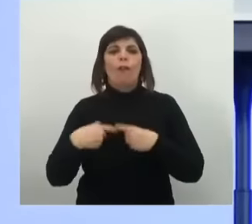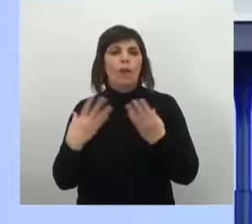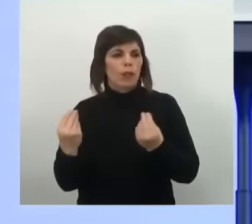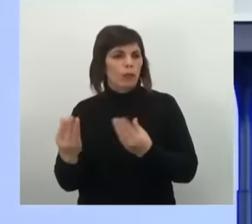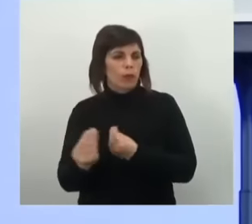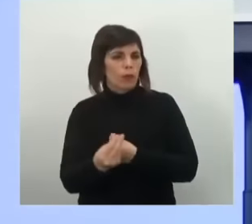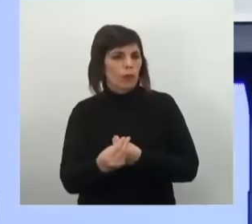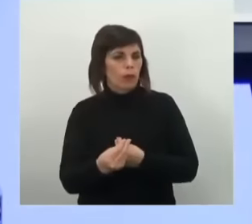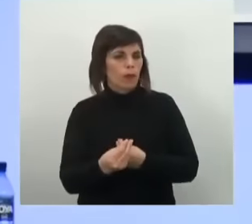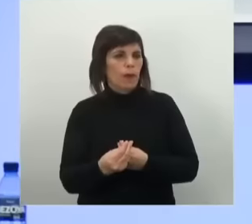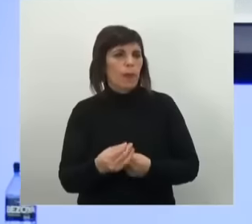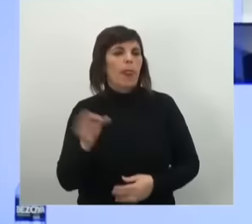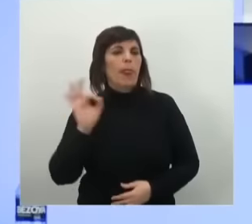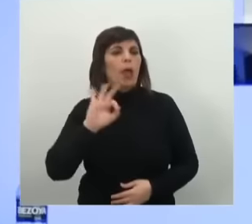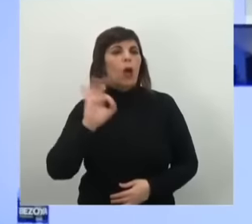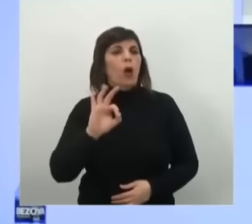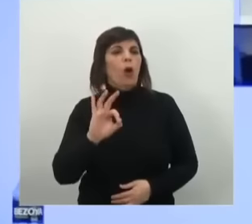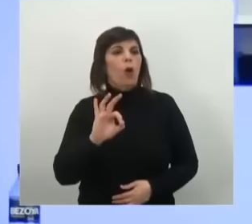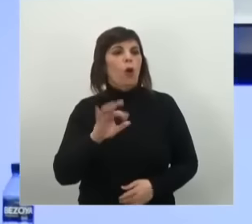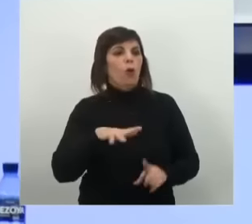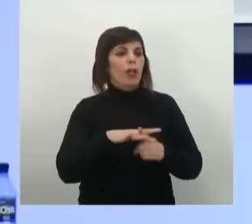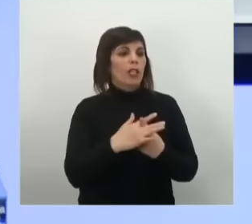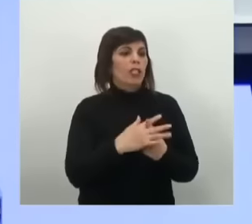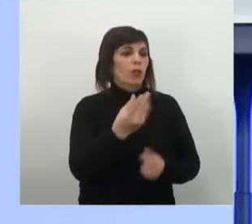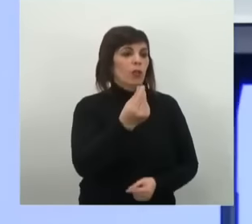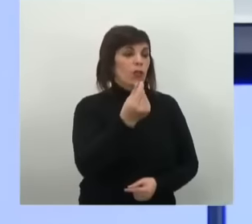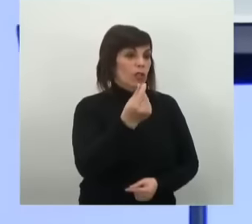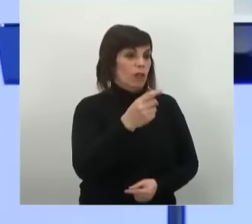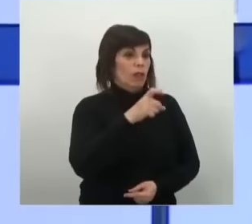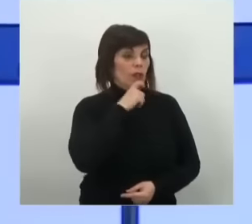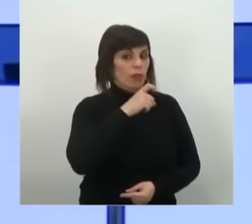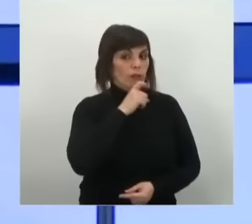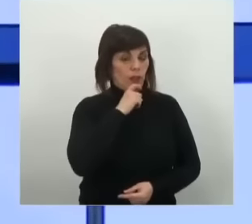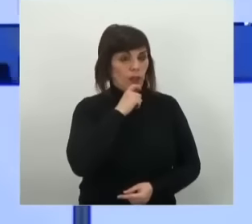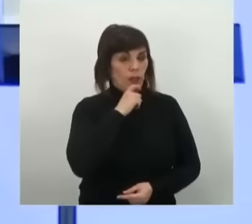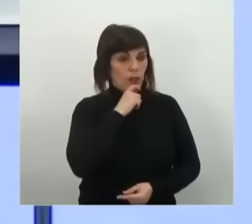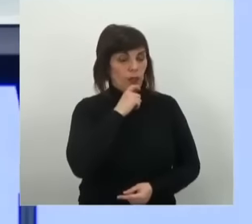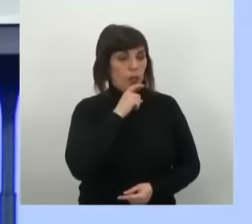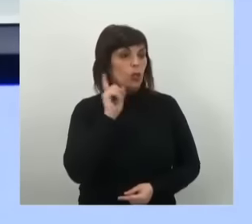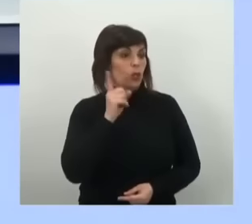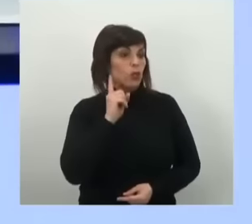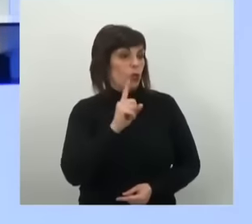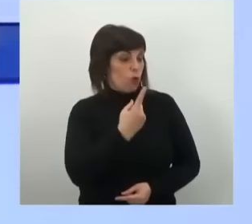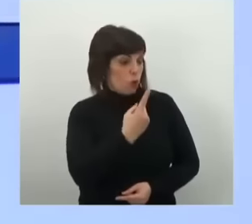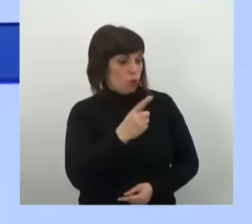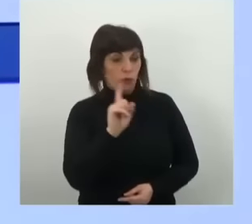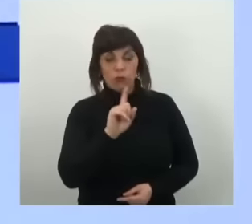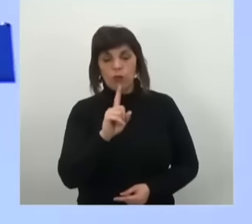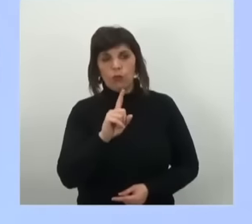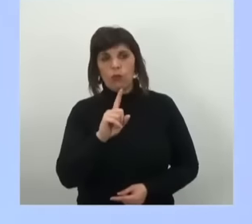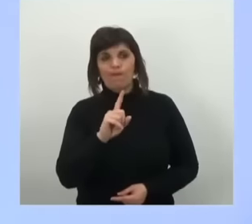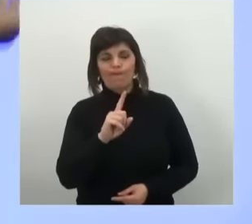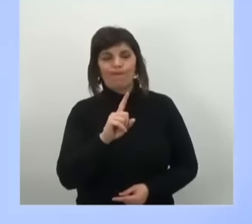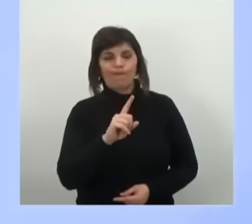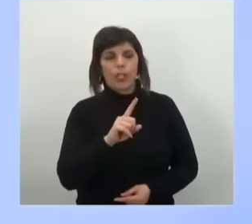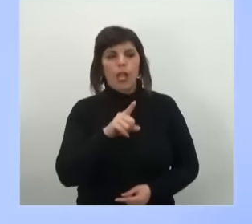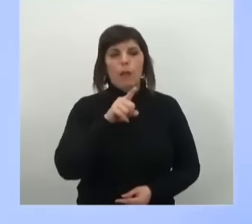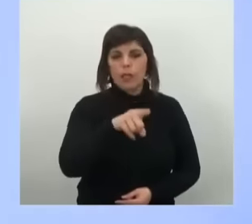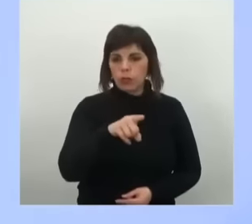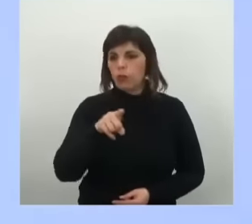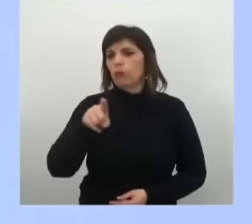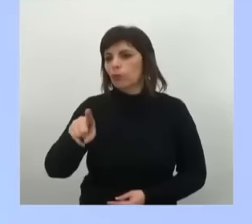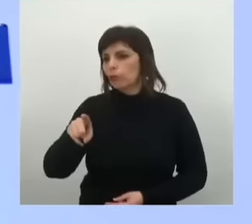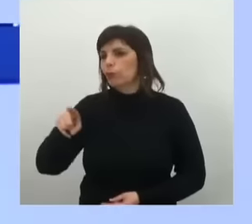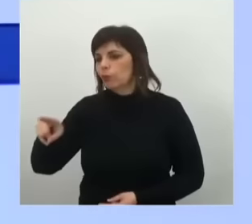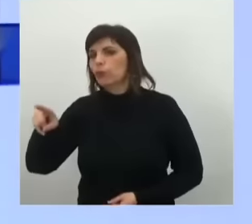viene una situación financiera complicada no viene para a veces uno solo a veces afecta a otro y a otro y a otro y a otro